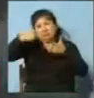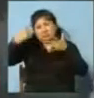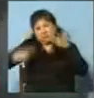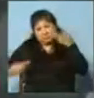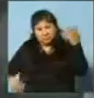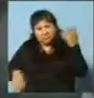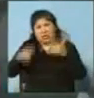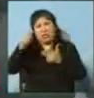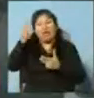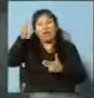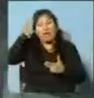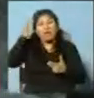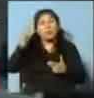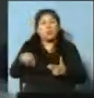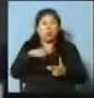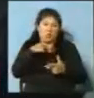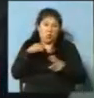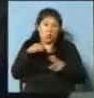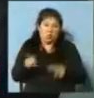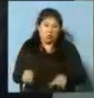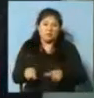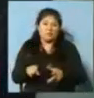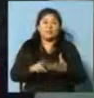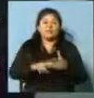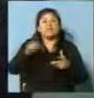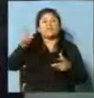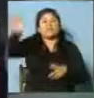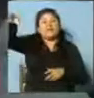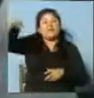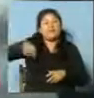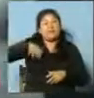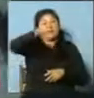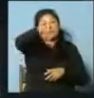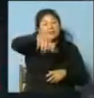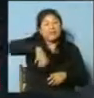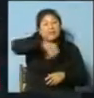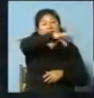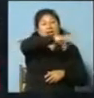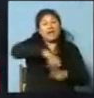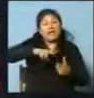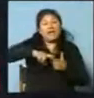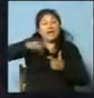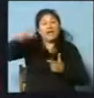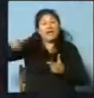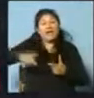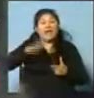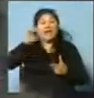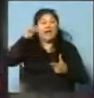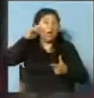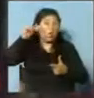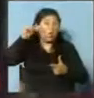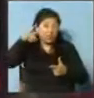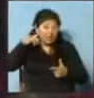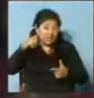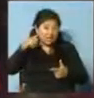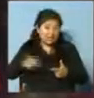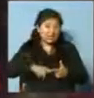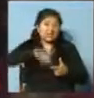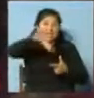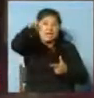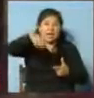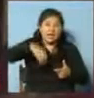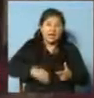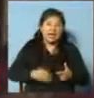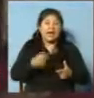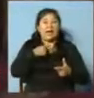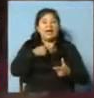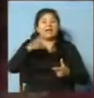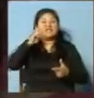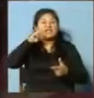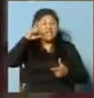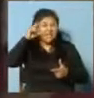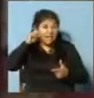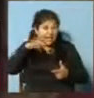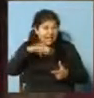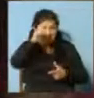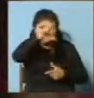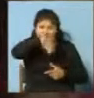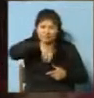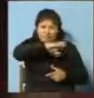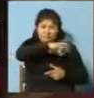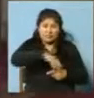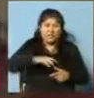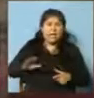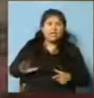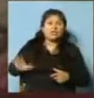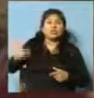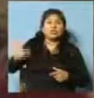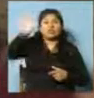de Farallón, Cieneguilla, que hay comunidades que se están incorporando ahora a los chacus y, bueno, tiene que crecer. Toda